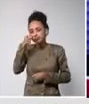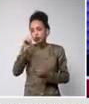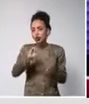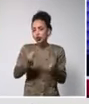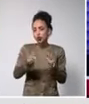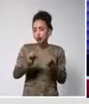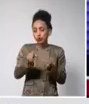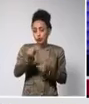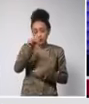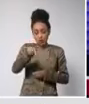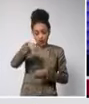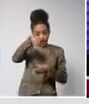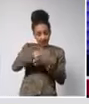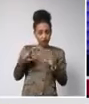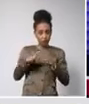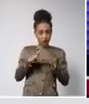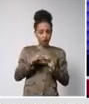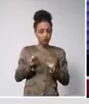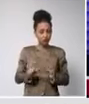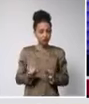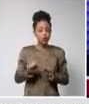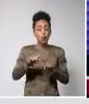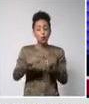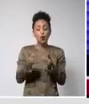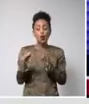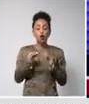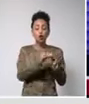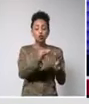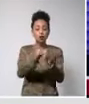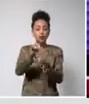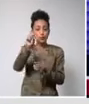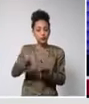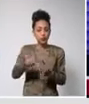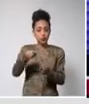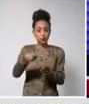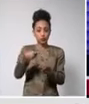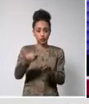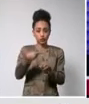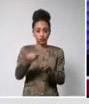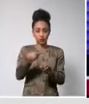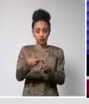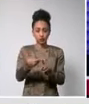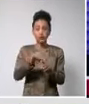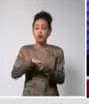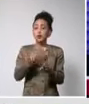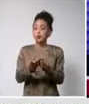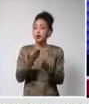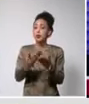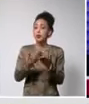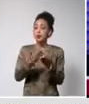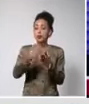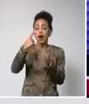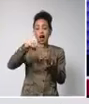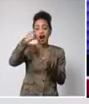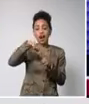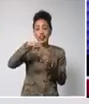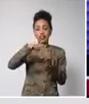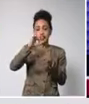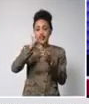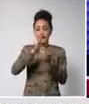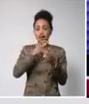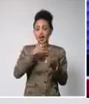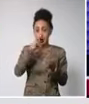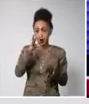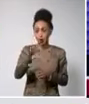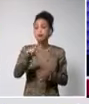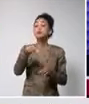domiciliariamente al ser contacto de caso positivo, se le hace el test de antígeno, es positivo, se ingresa, se hace